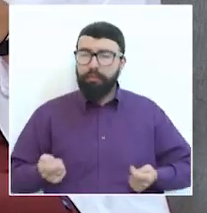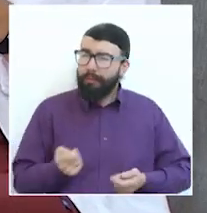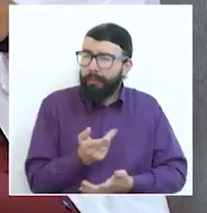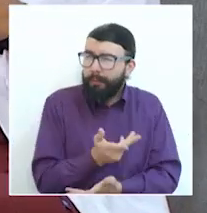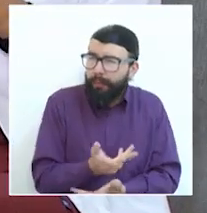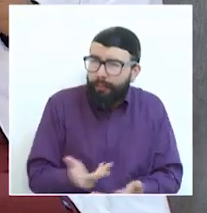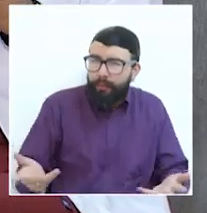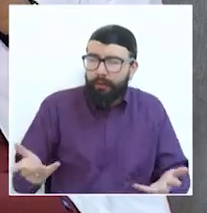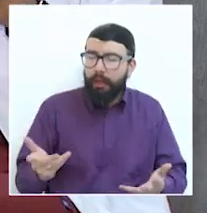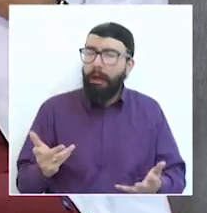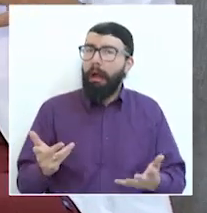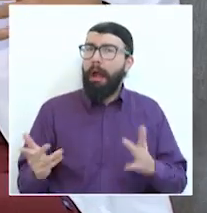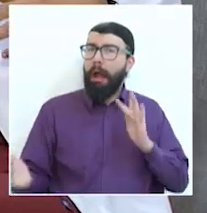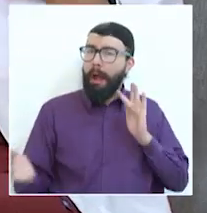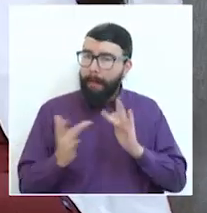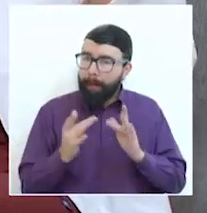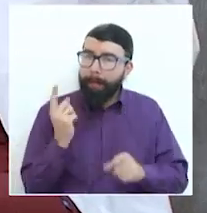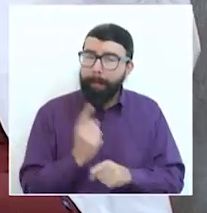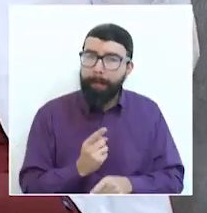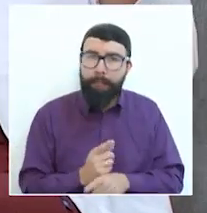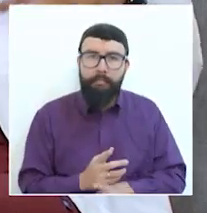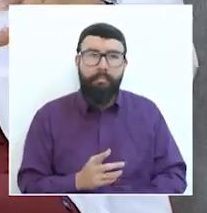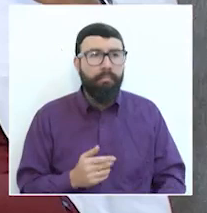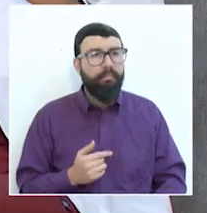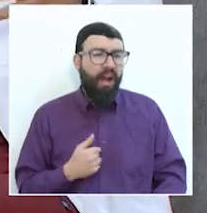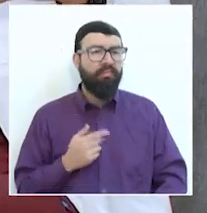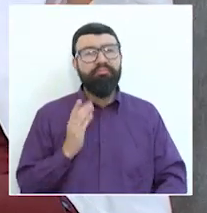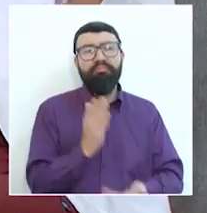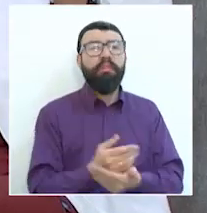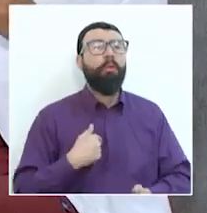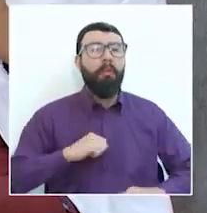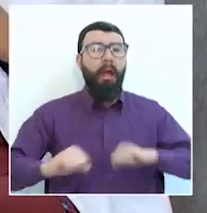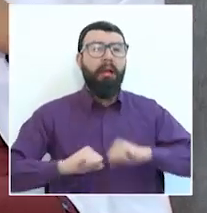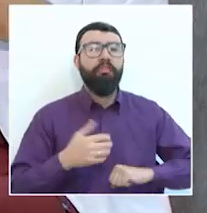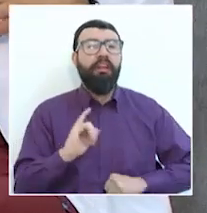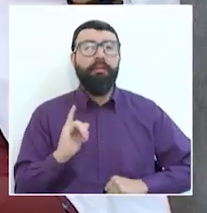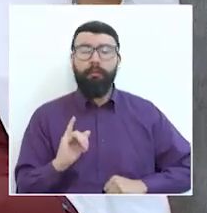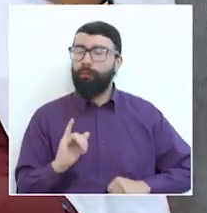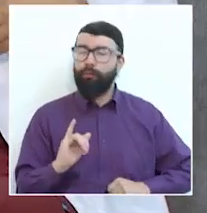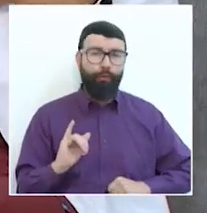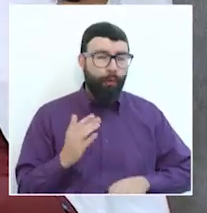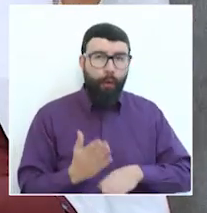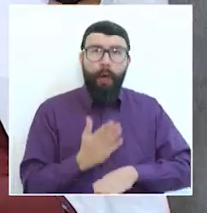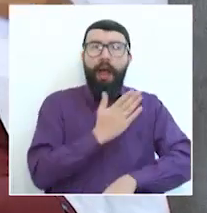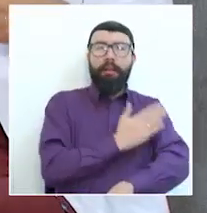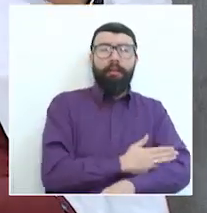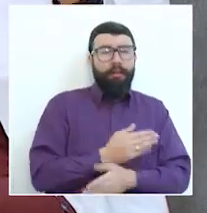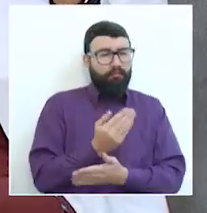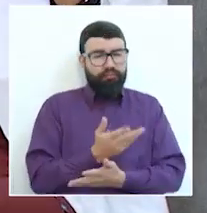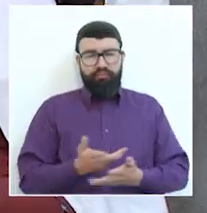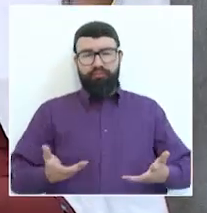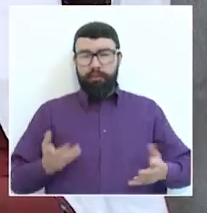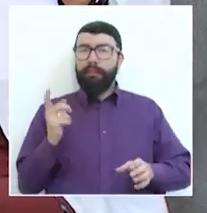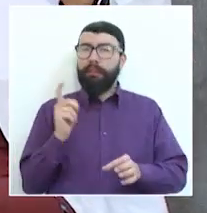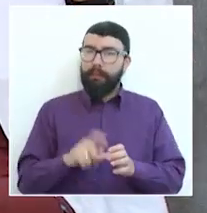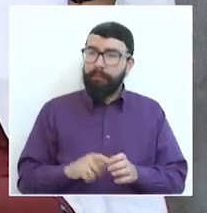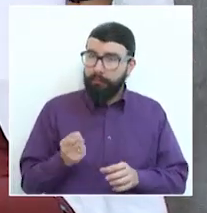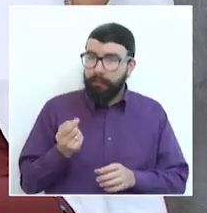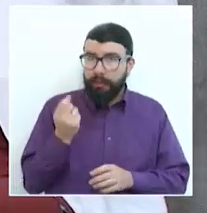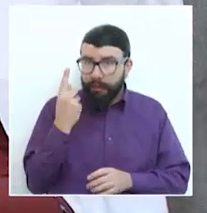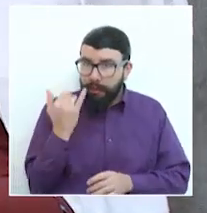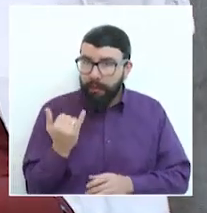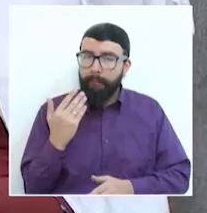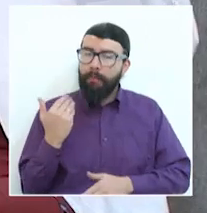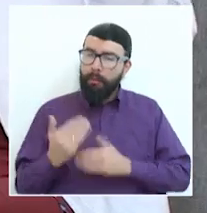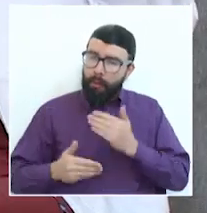de componentes que no es simplemente voy a ir a hacer ejercicio y ya, no, hay que entender que es un proceso